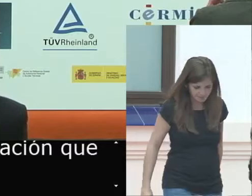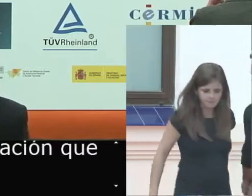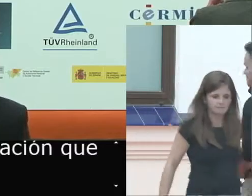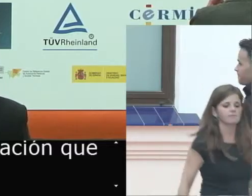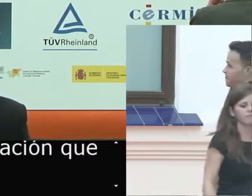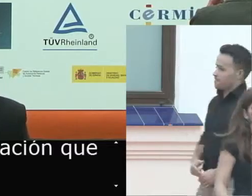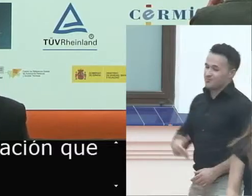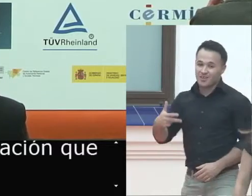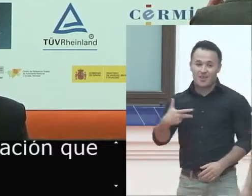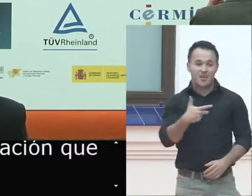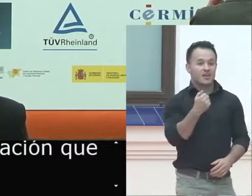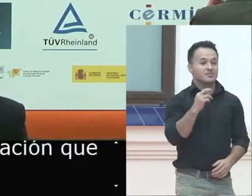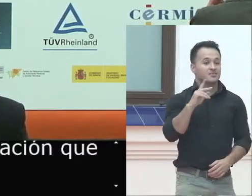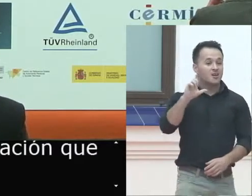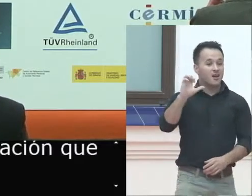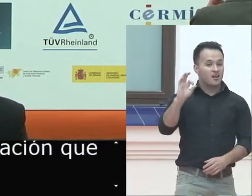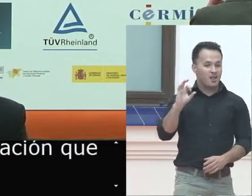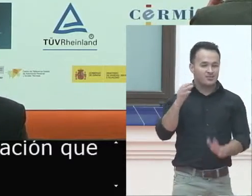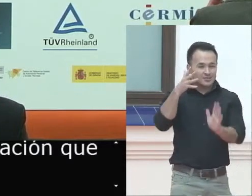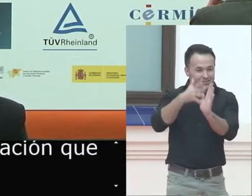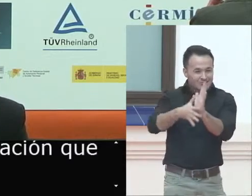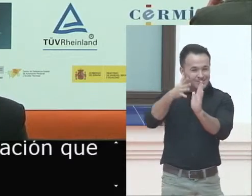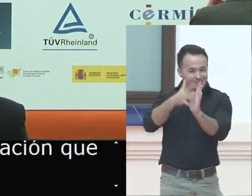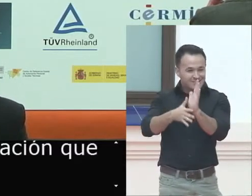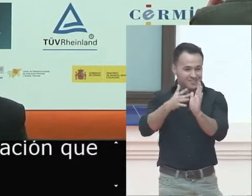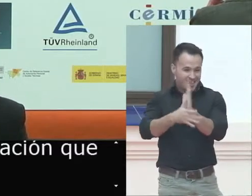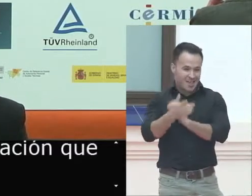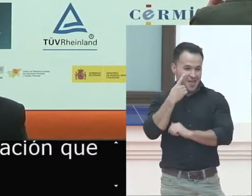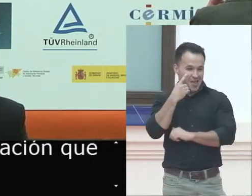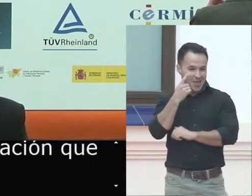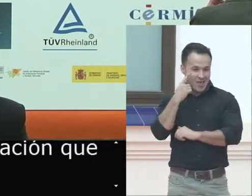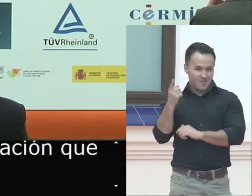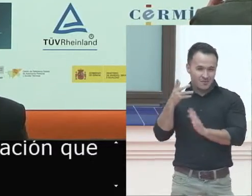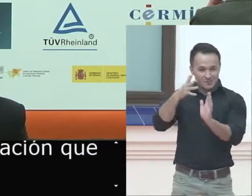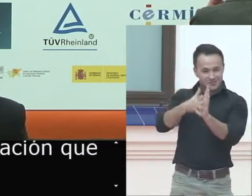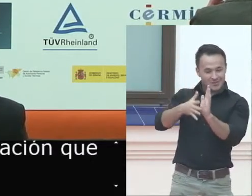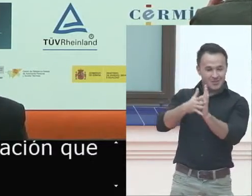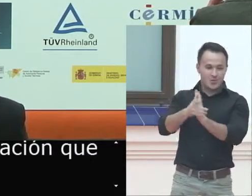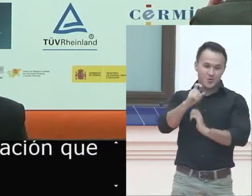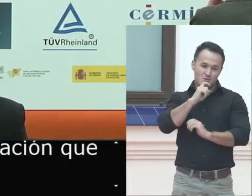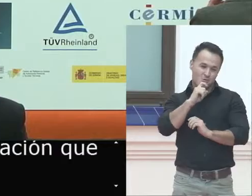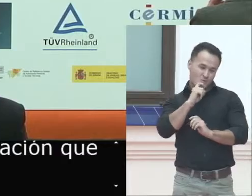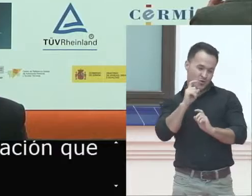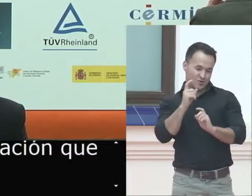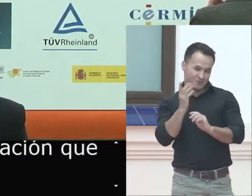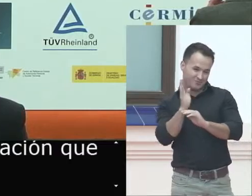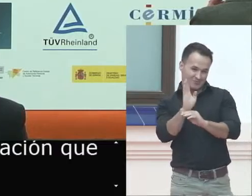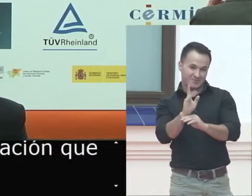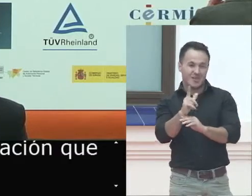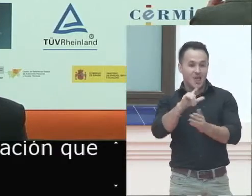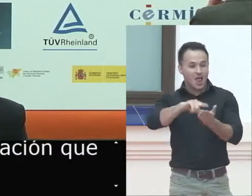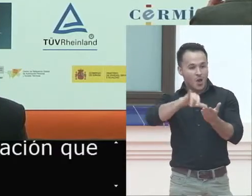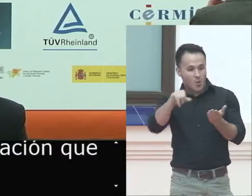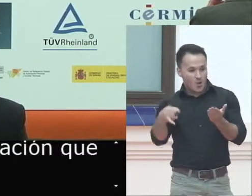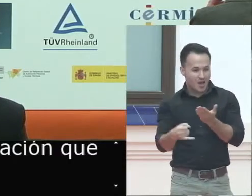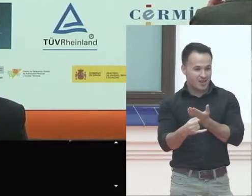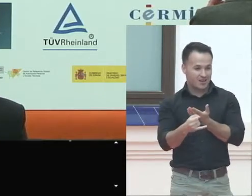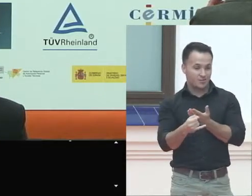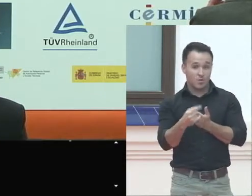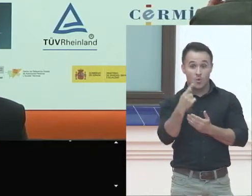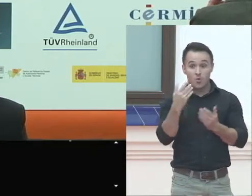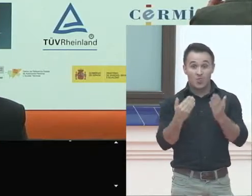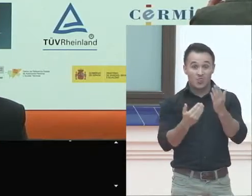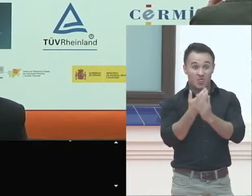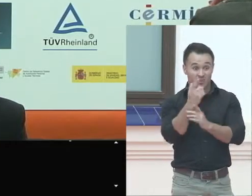Charles es muy descriptivo, ya habéis visto, es capaz de mostrarnos y enseñarnos el lenguaje en un